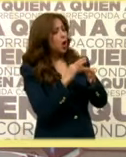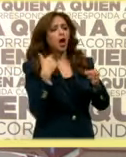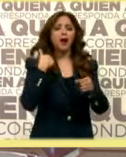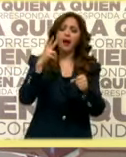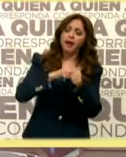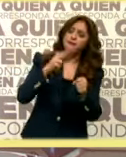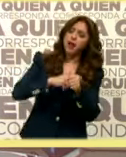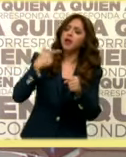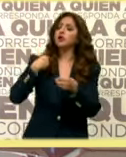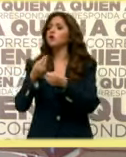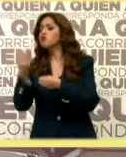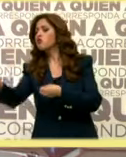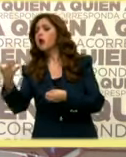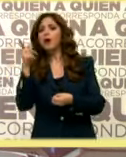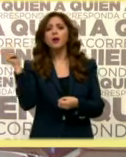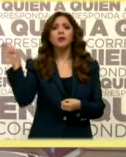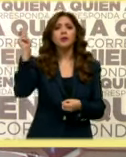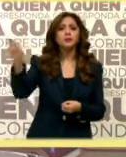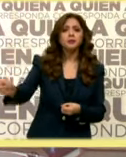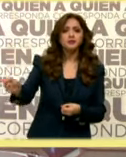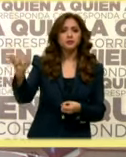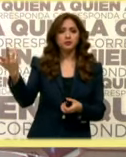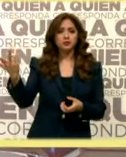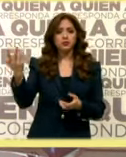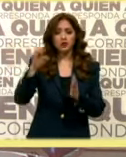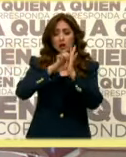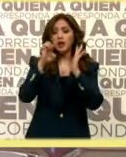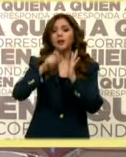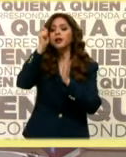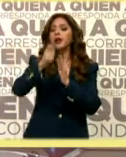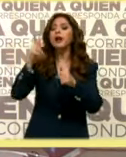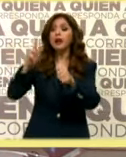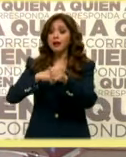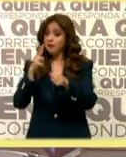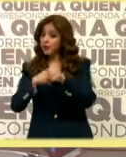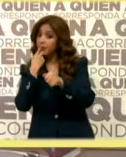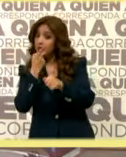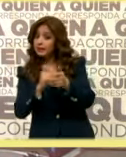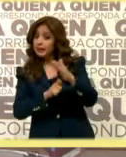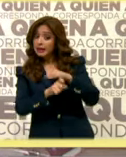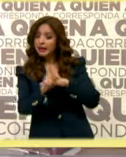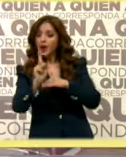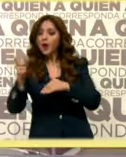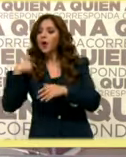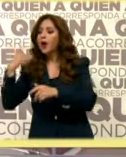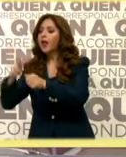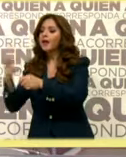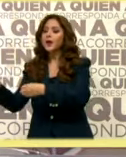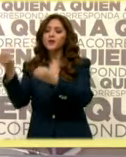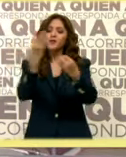de popotes. Para el refresco, y regale popotes. Y con su cámara. Pero bueno.